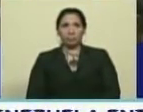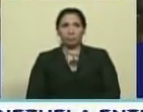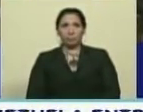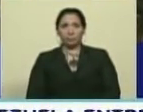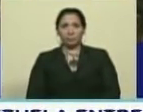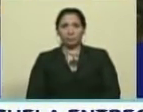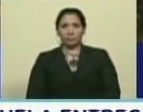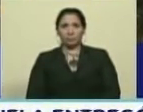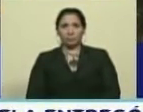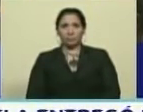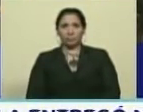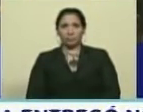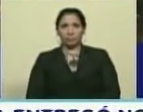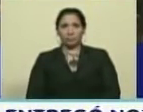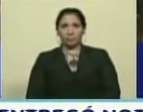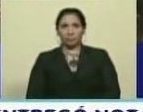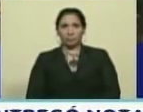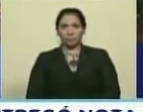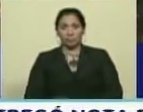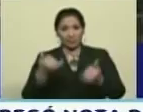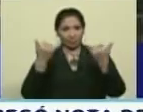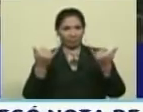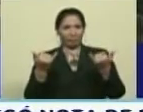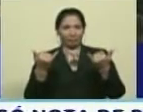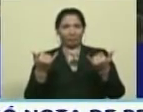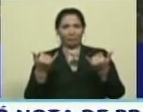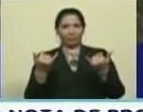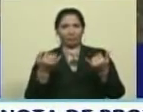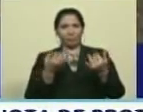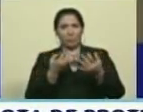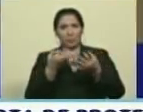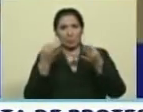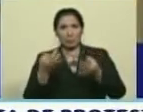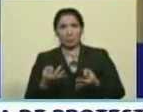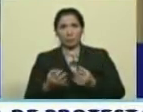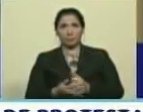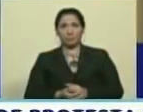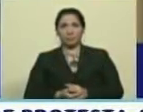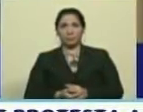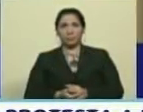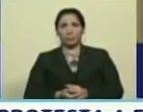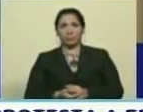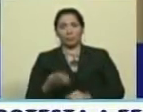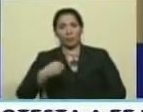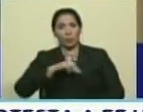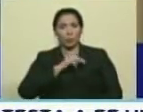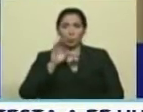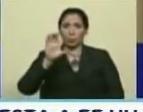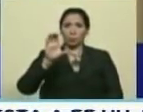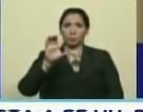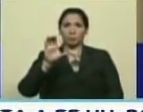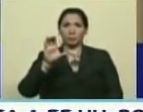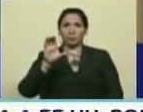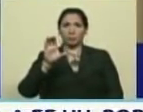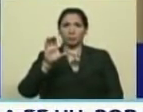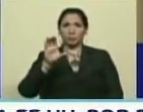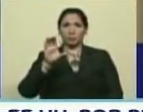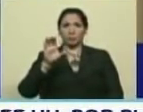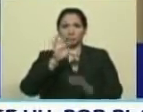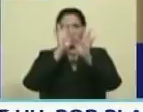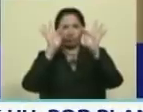That has impacted que ha tenido un efecto our countries en nuestros países in a very positive de una